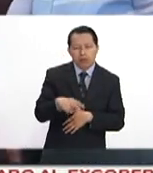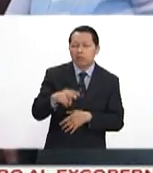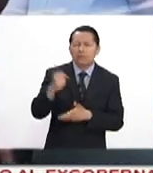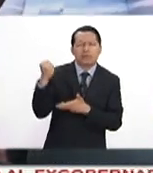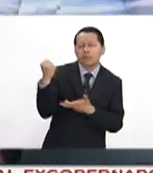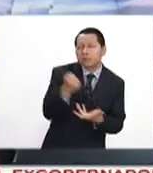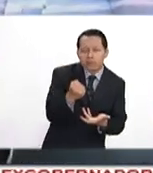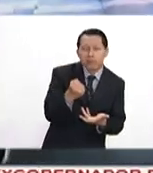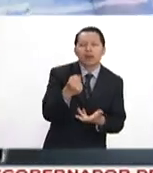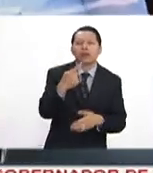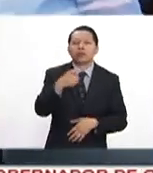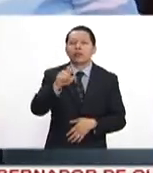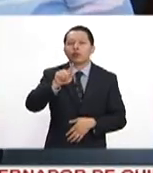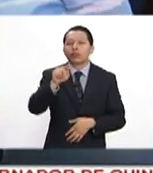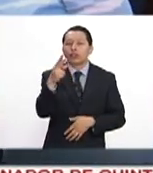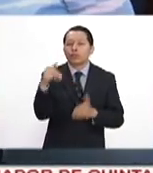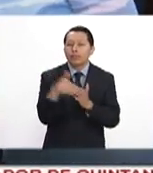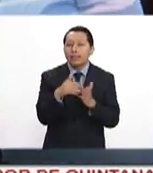inversión acumulada de